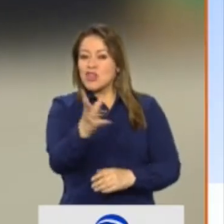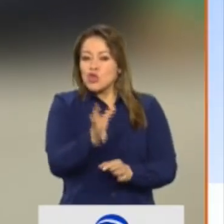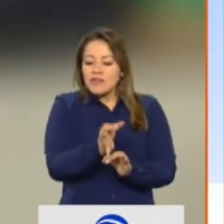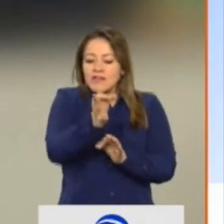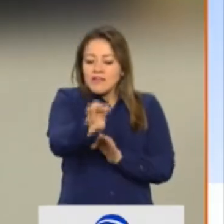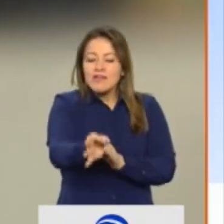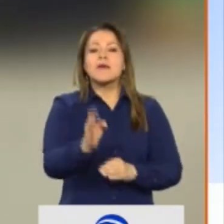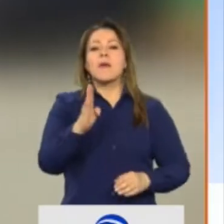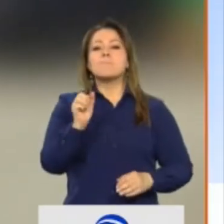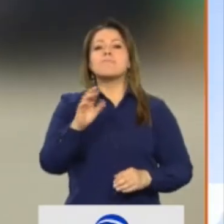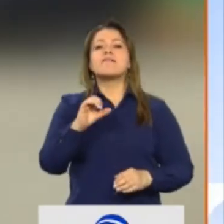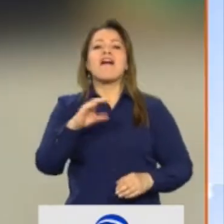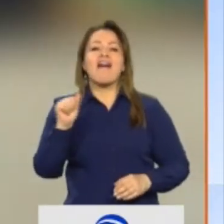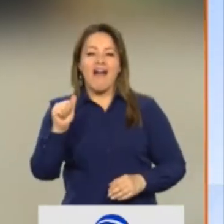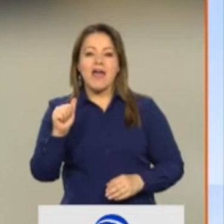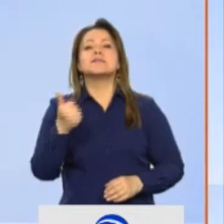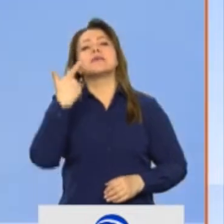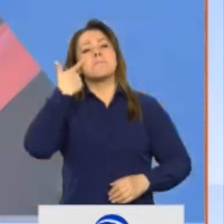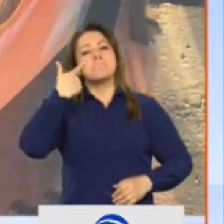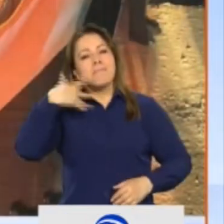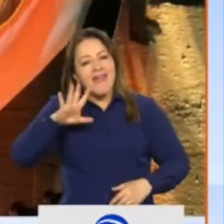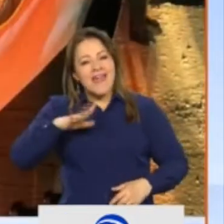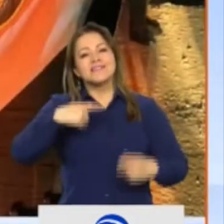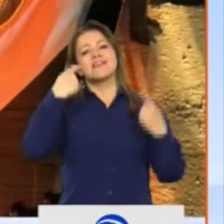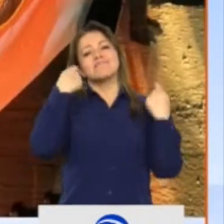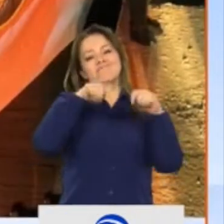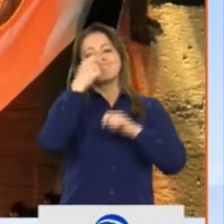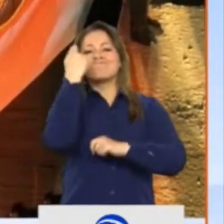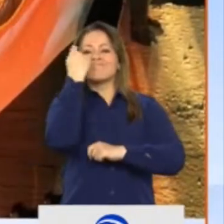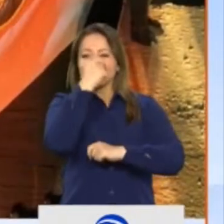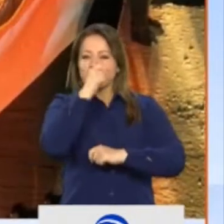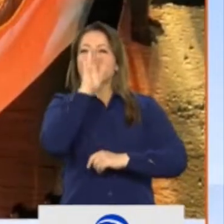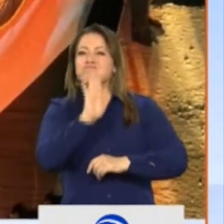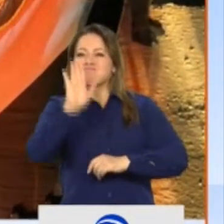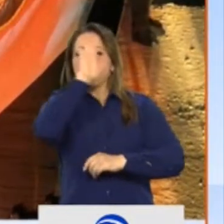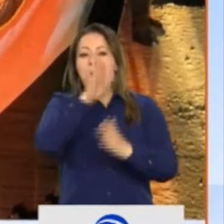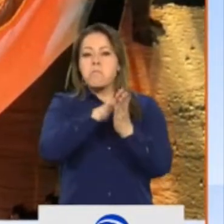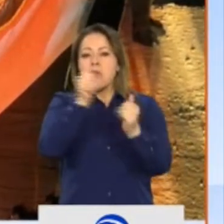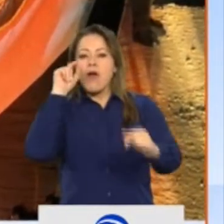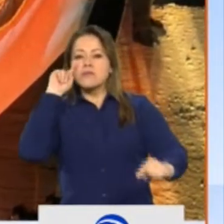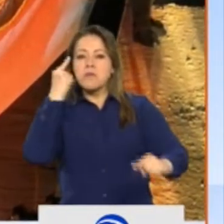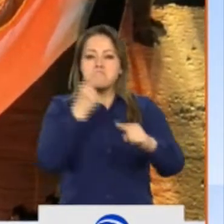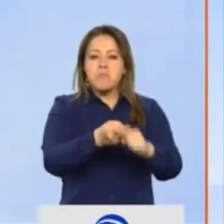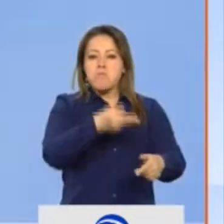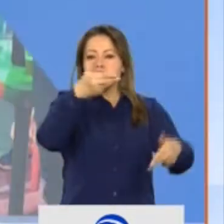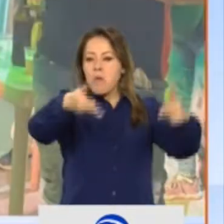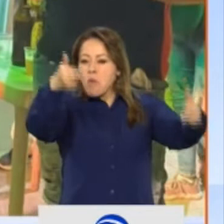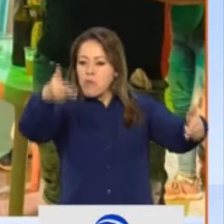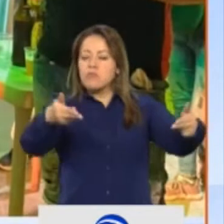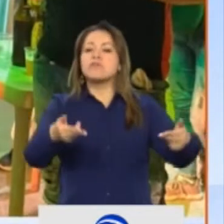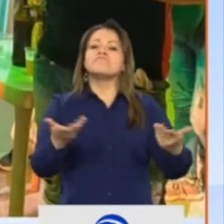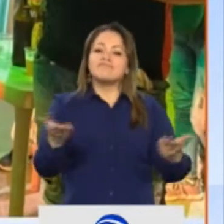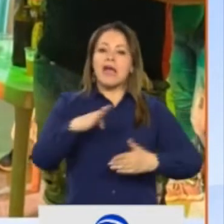Bermeja, al parecer estarían relacionados con el control del microtráfico en la región. Ante la situación, las autoridades y la